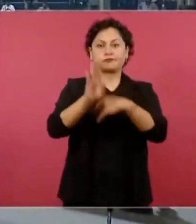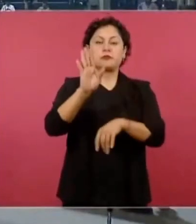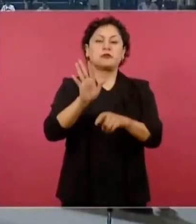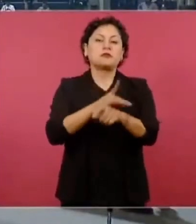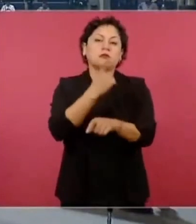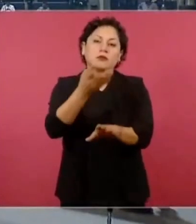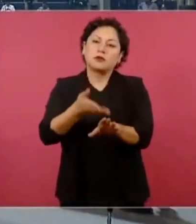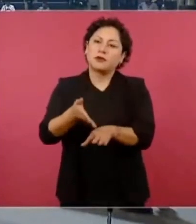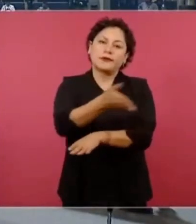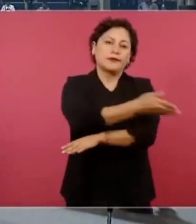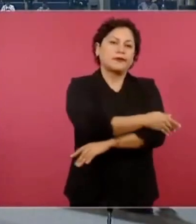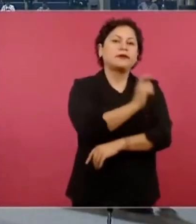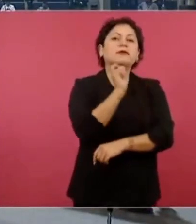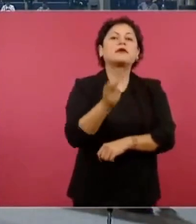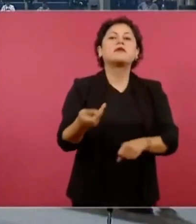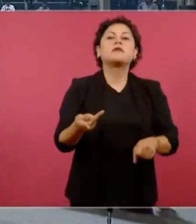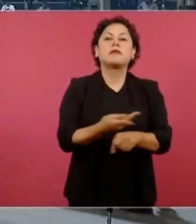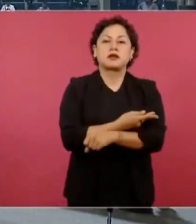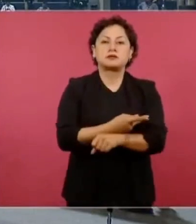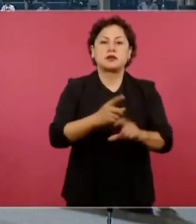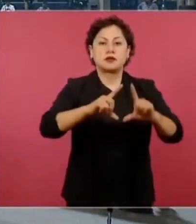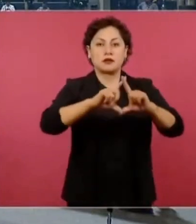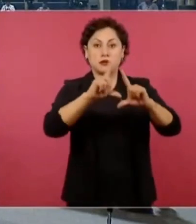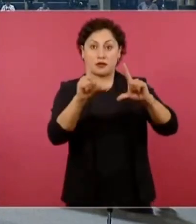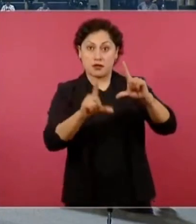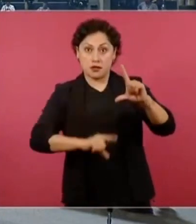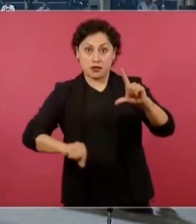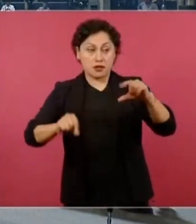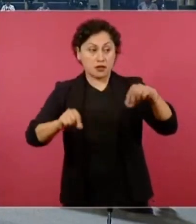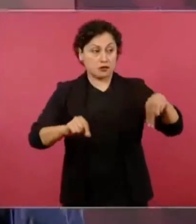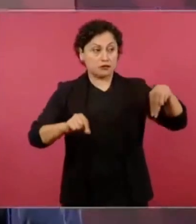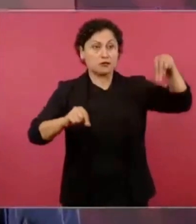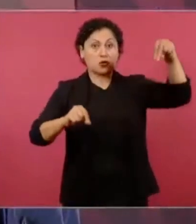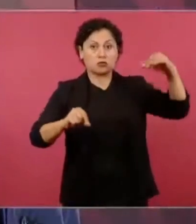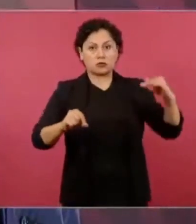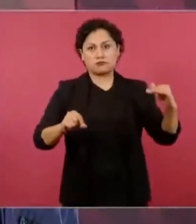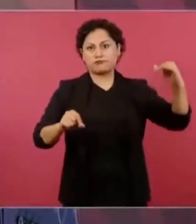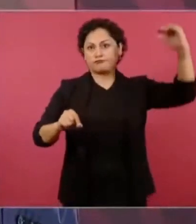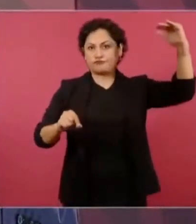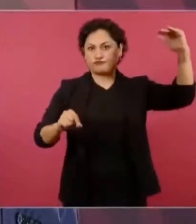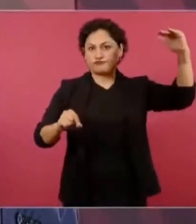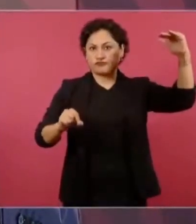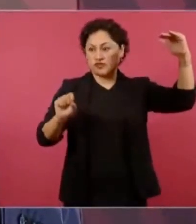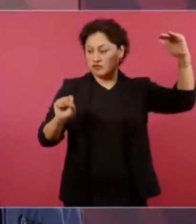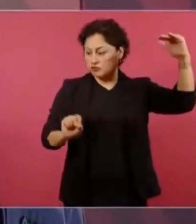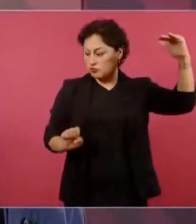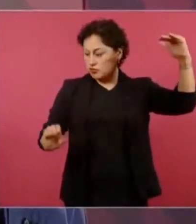Acá estaba el norte y el centro y acá el sureste.